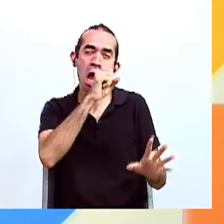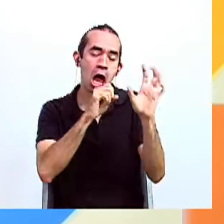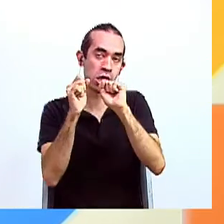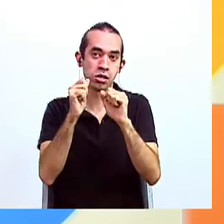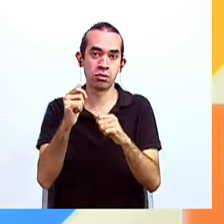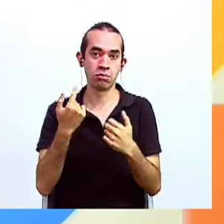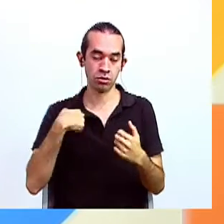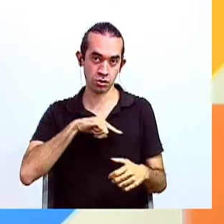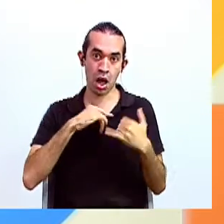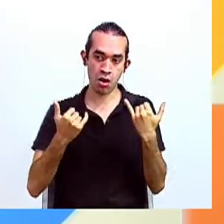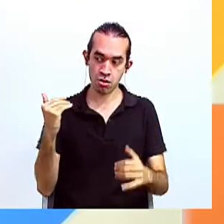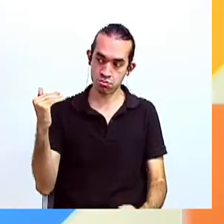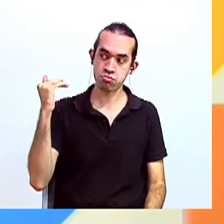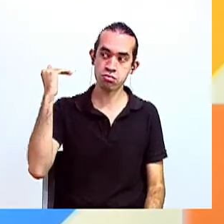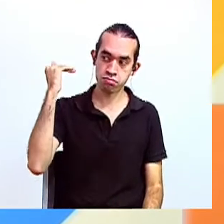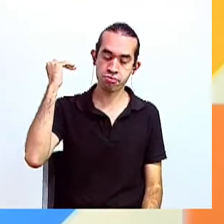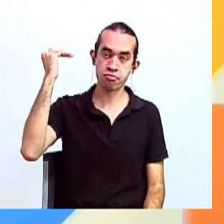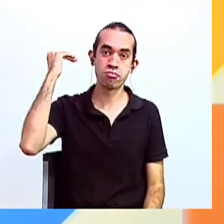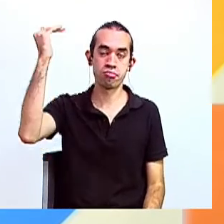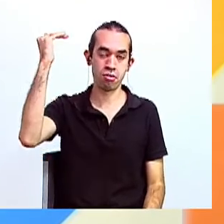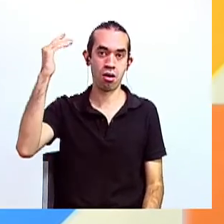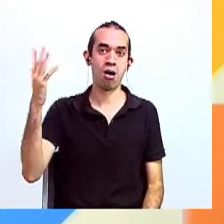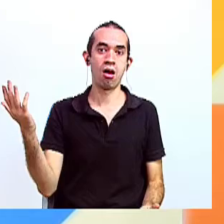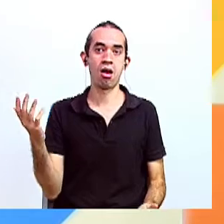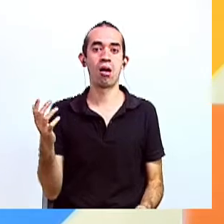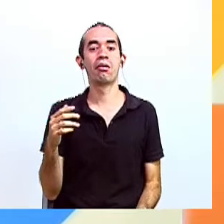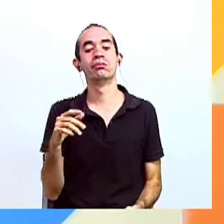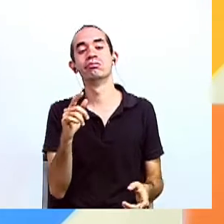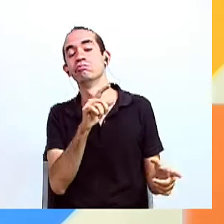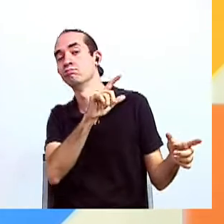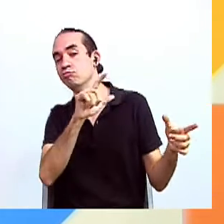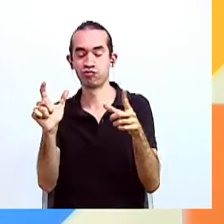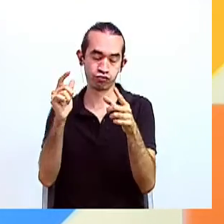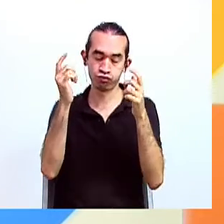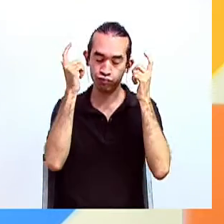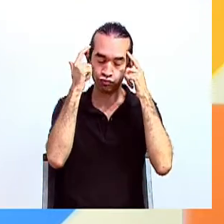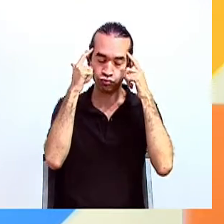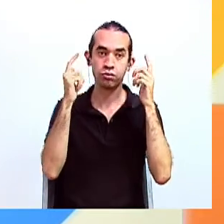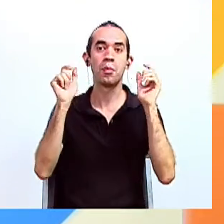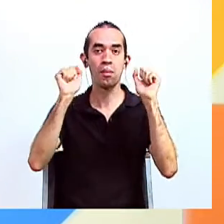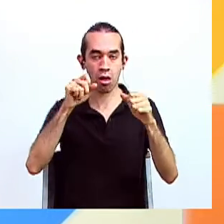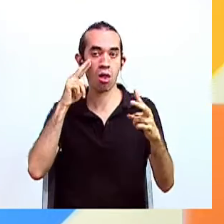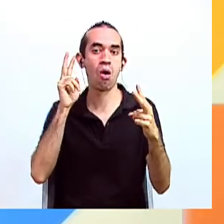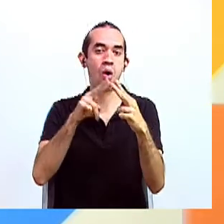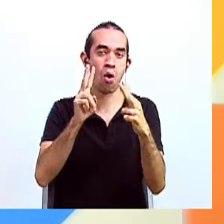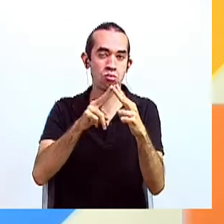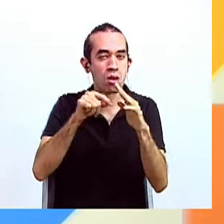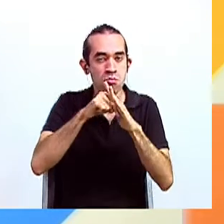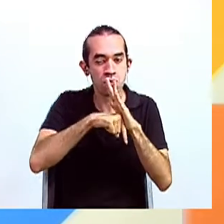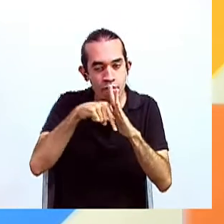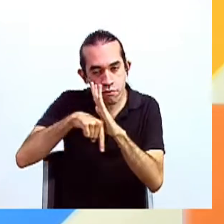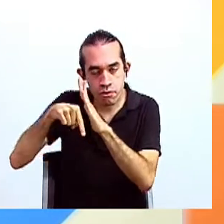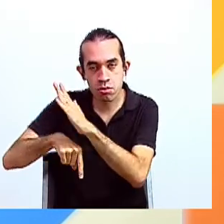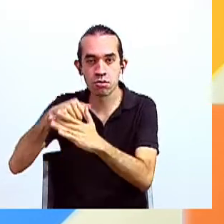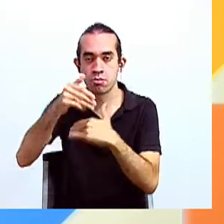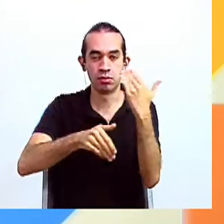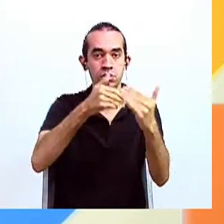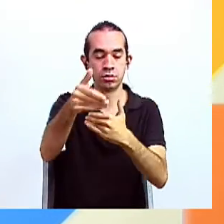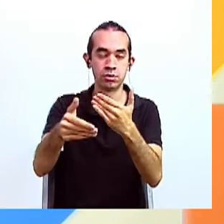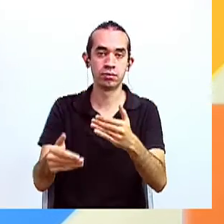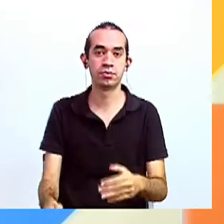más grandes y maduramos, pues estamos preparados para conocer esos procesos más a fondo.